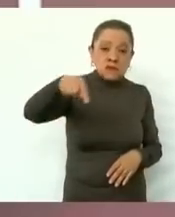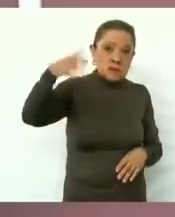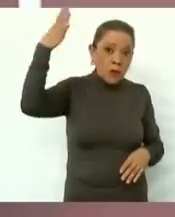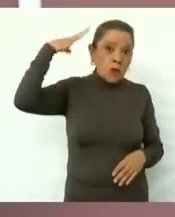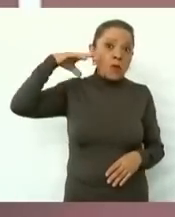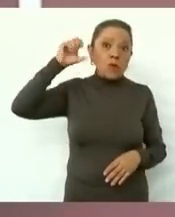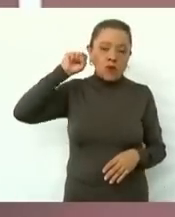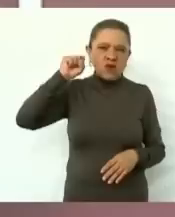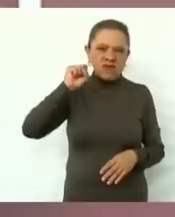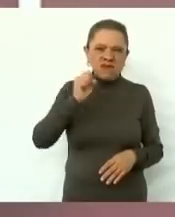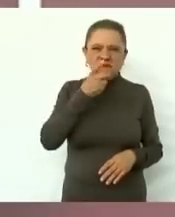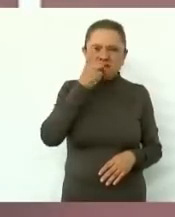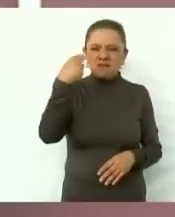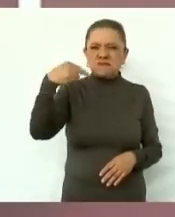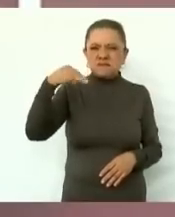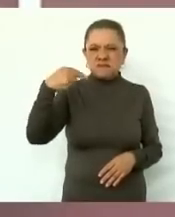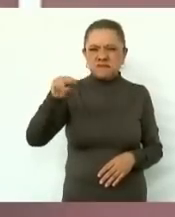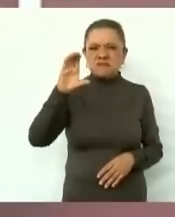un circuito